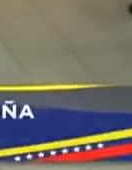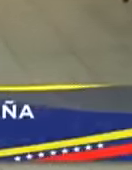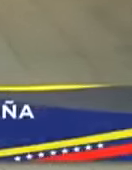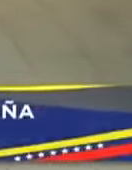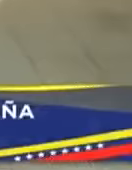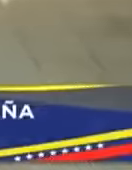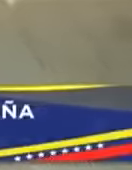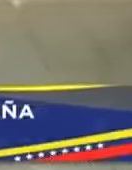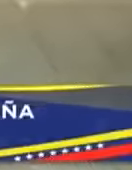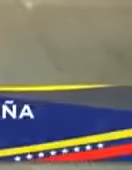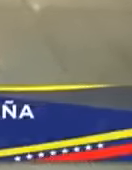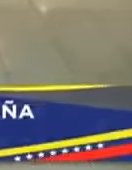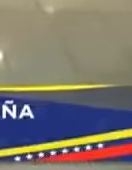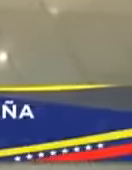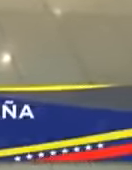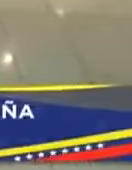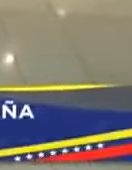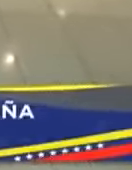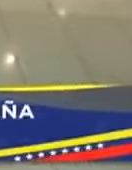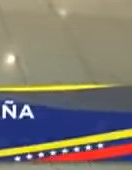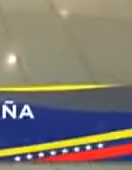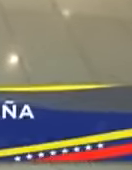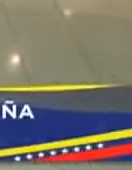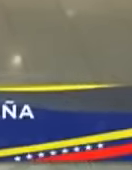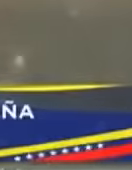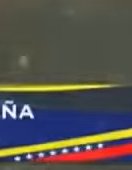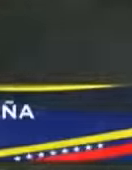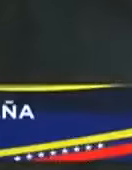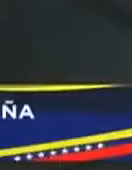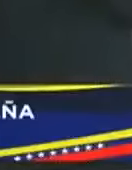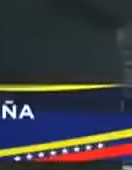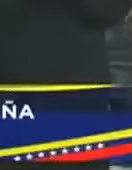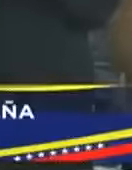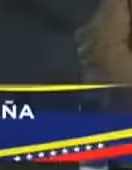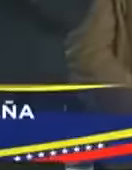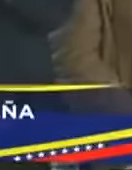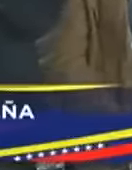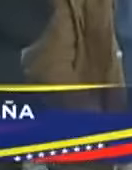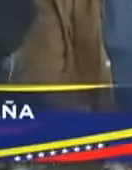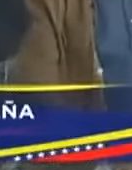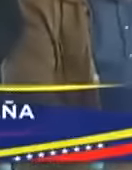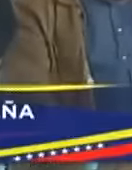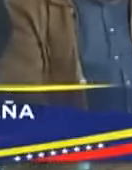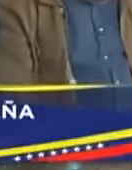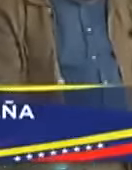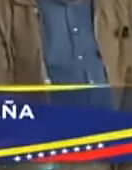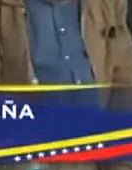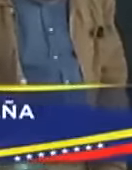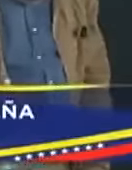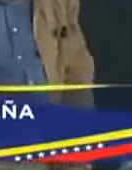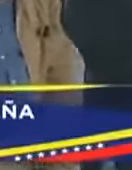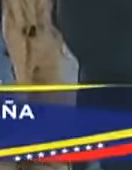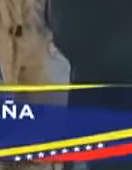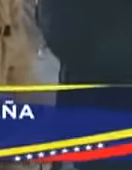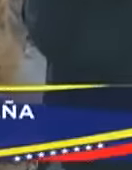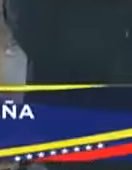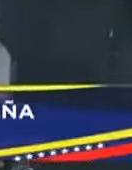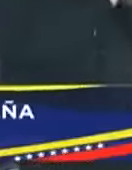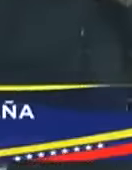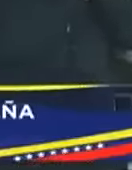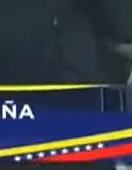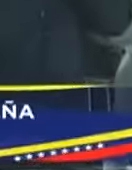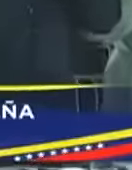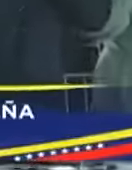Hace acto de presencia el presidente constitucional de la República Bolivariana de Venezuela, Nicolás Maduro, en compañía de